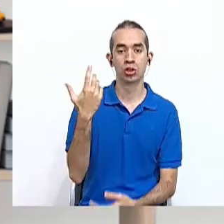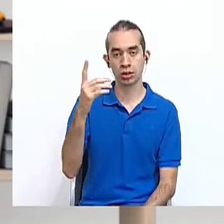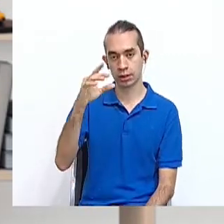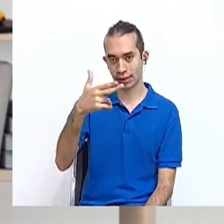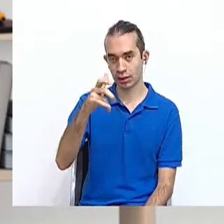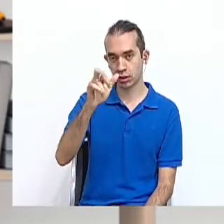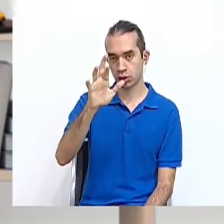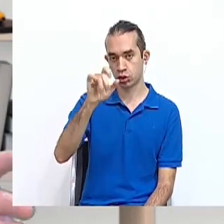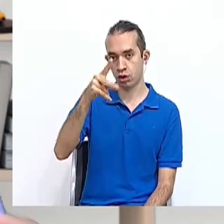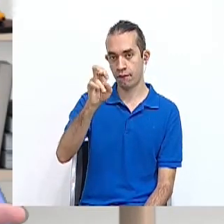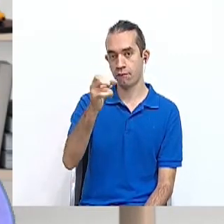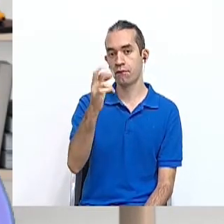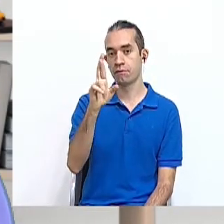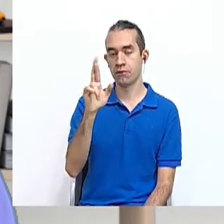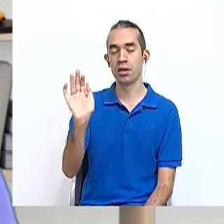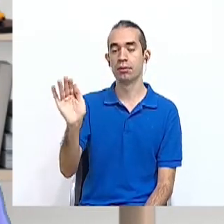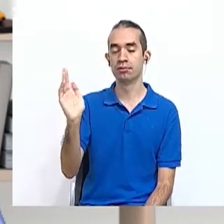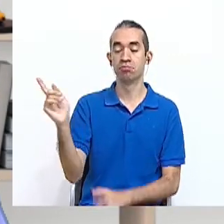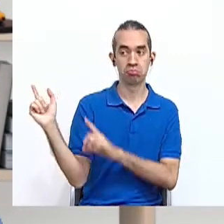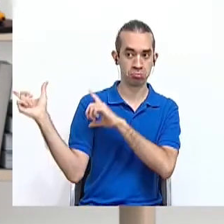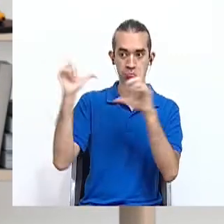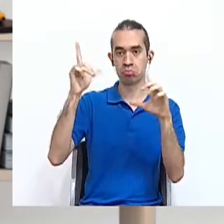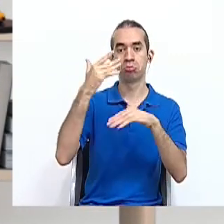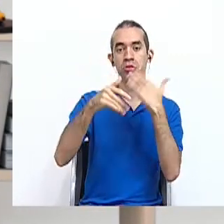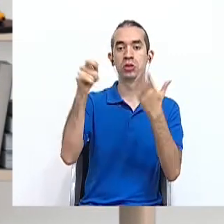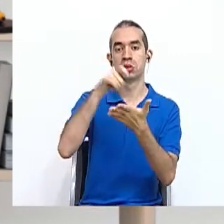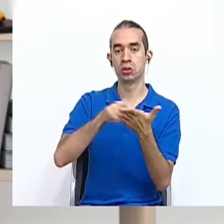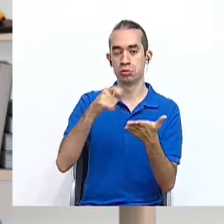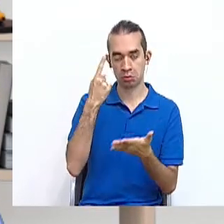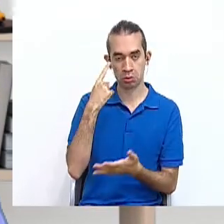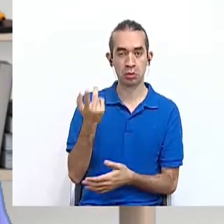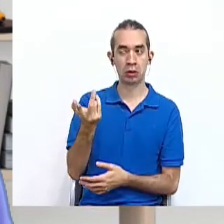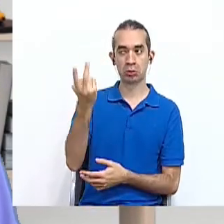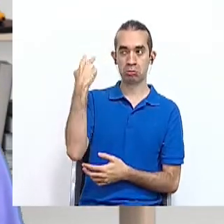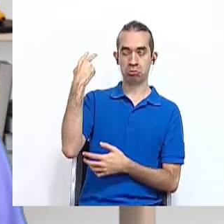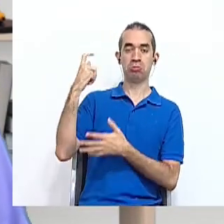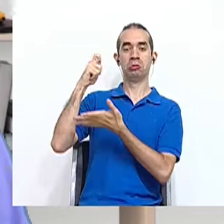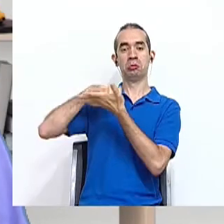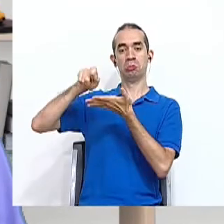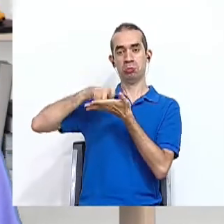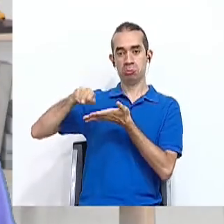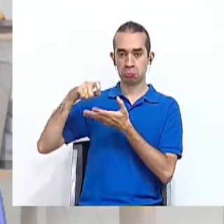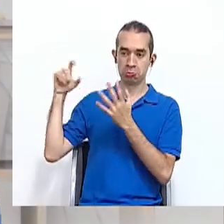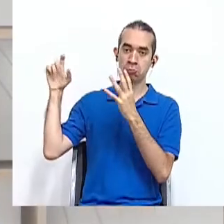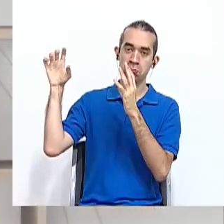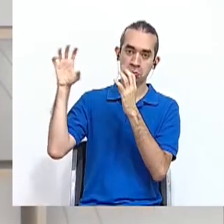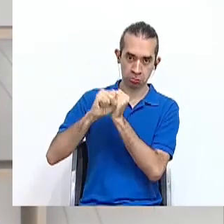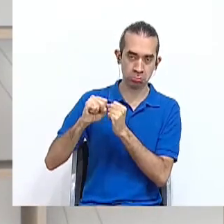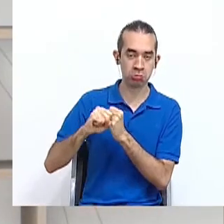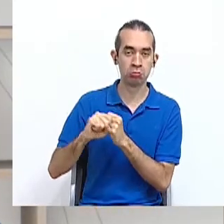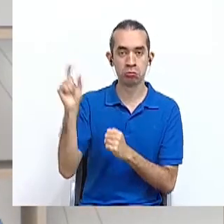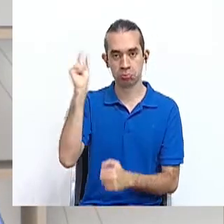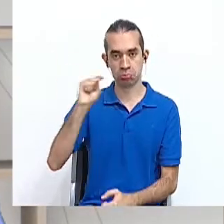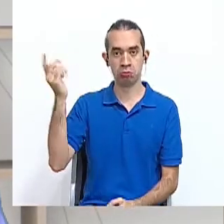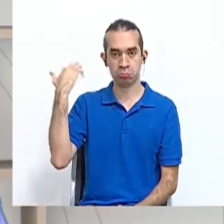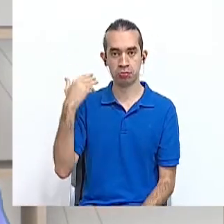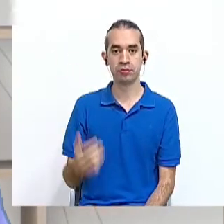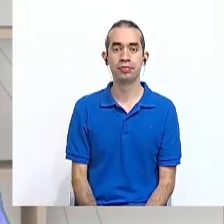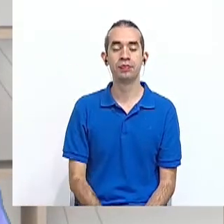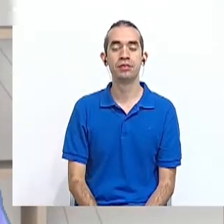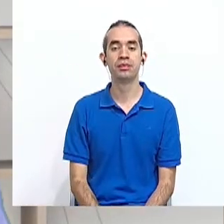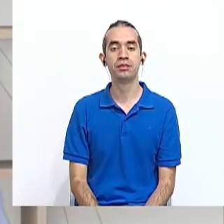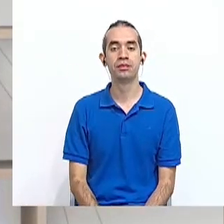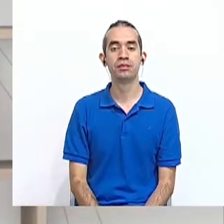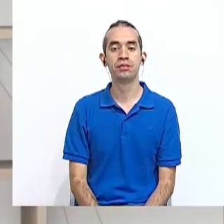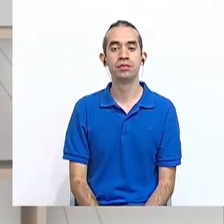escritura y vamos a ver un repaso de los elementos de la semana pasada. Muy bien, vamos a empezar con la textualización. Vamos